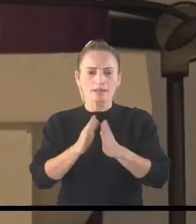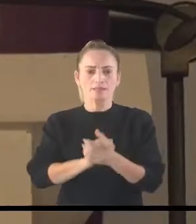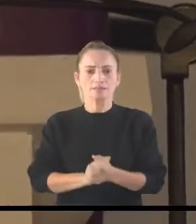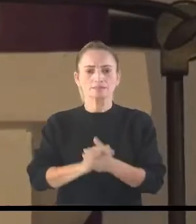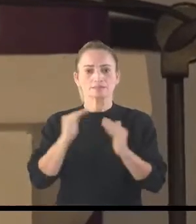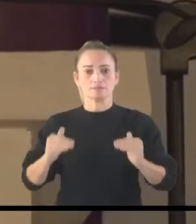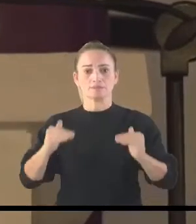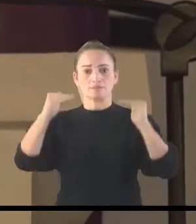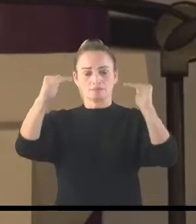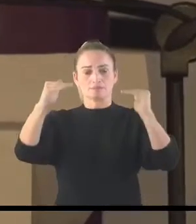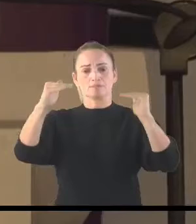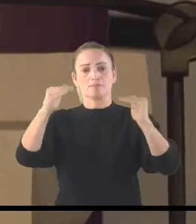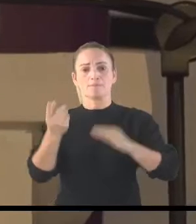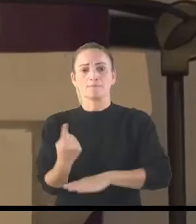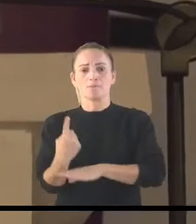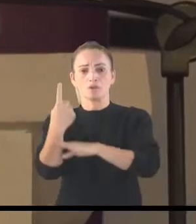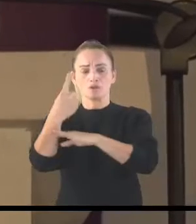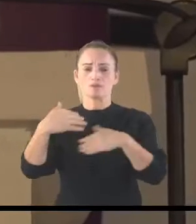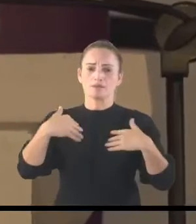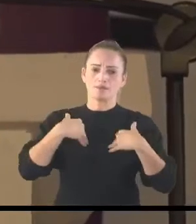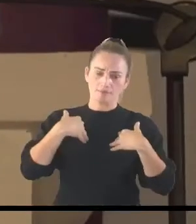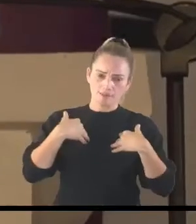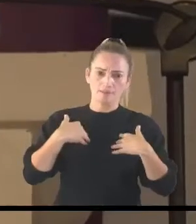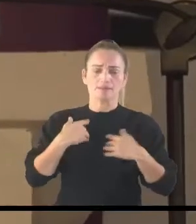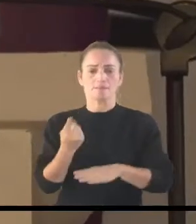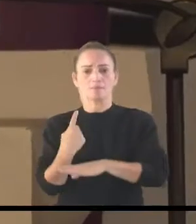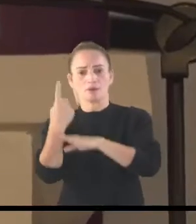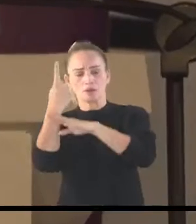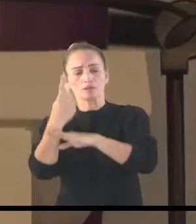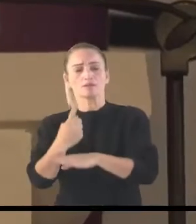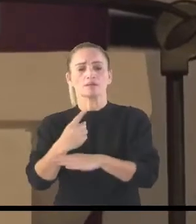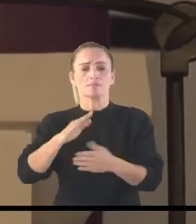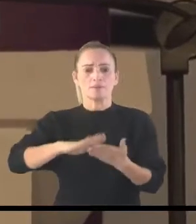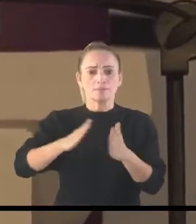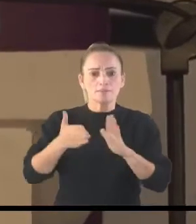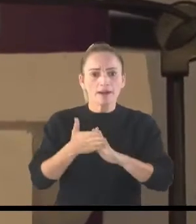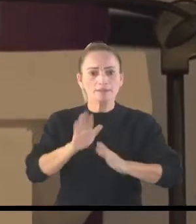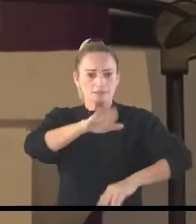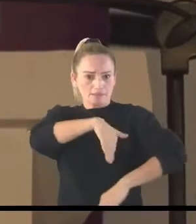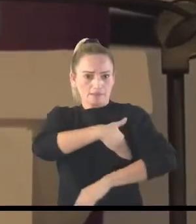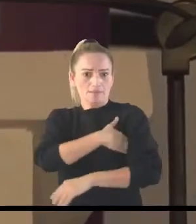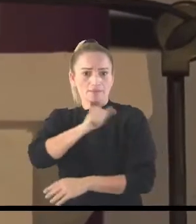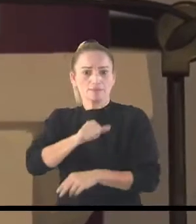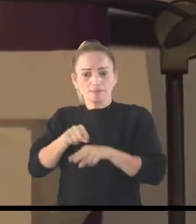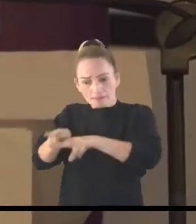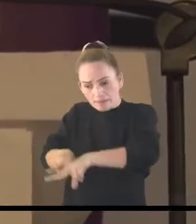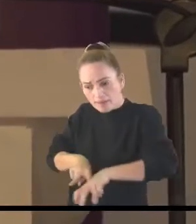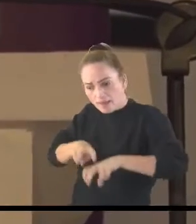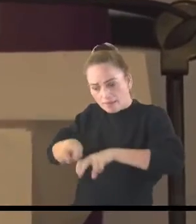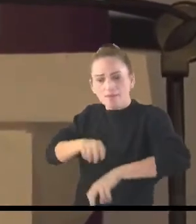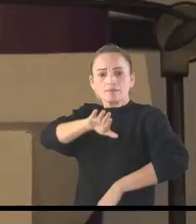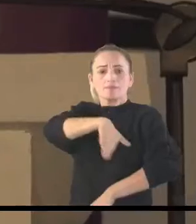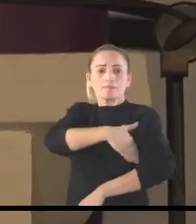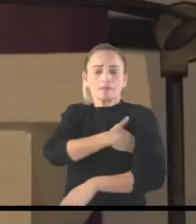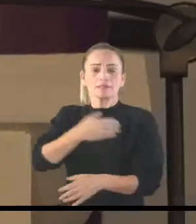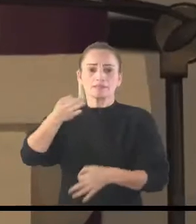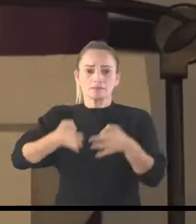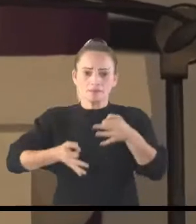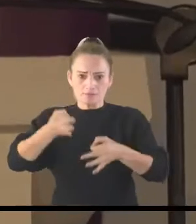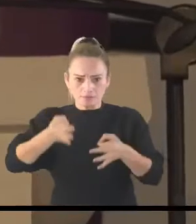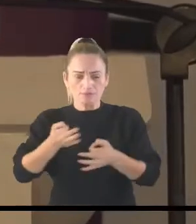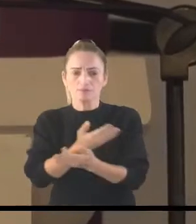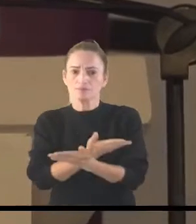la política de víctimas con la política de paz y su implementación, a la ministra de Agricultura, al ministro de